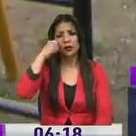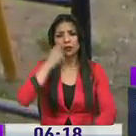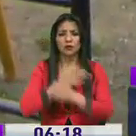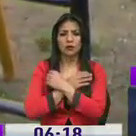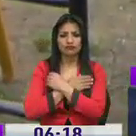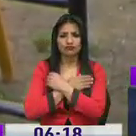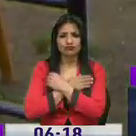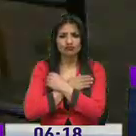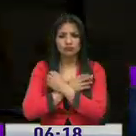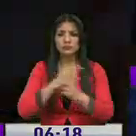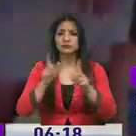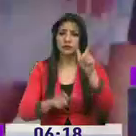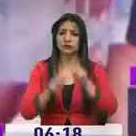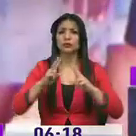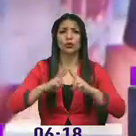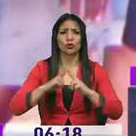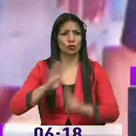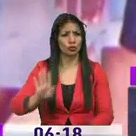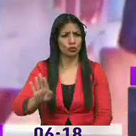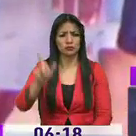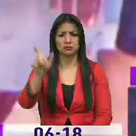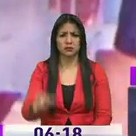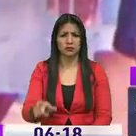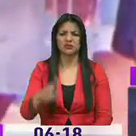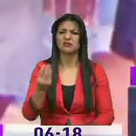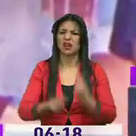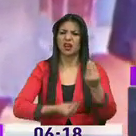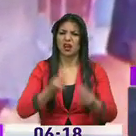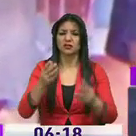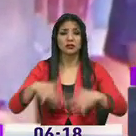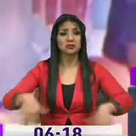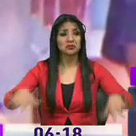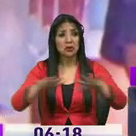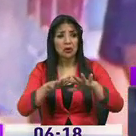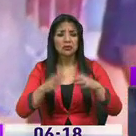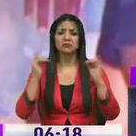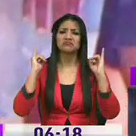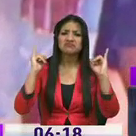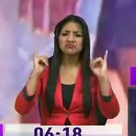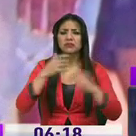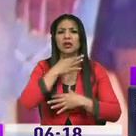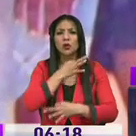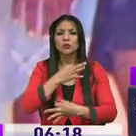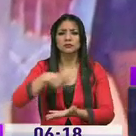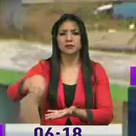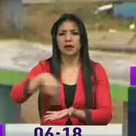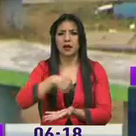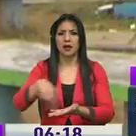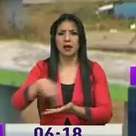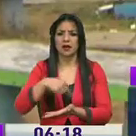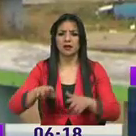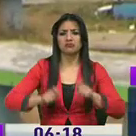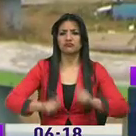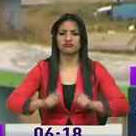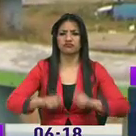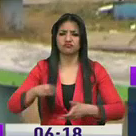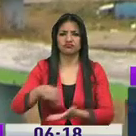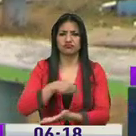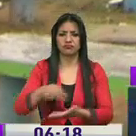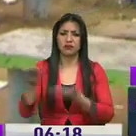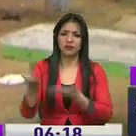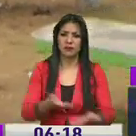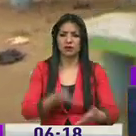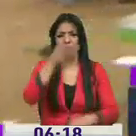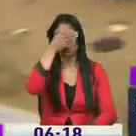conocían como Naomi. Aseguran que se encargaba de divertir a todos con su pasión por el baile de la marimba y que en todo evento cultural